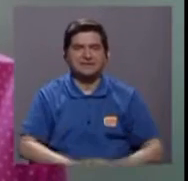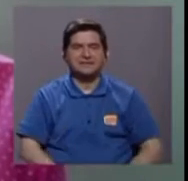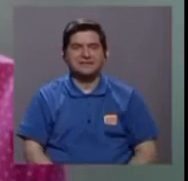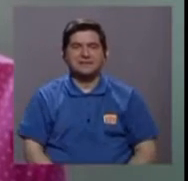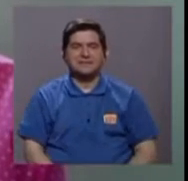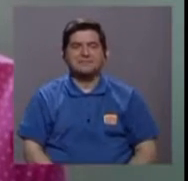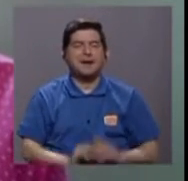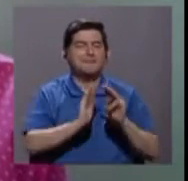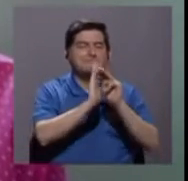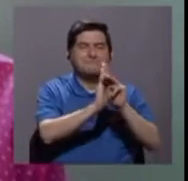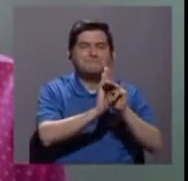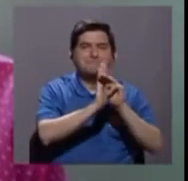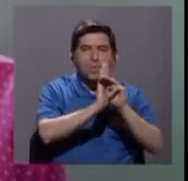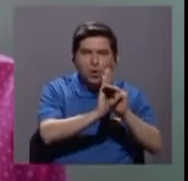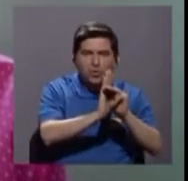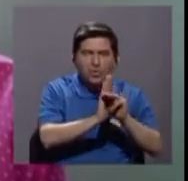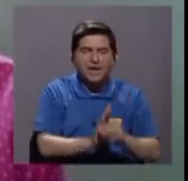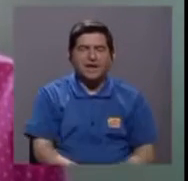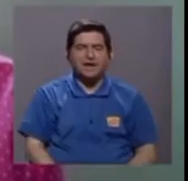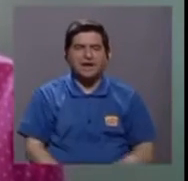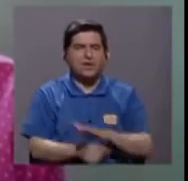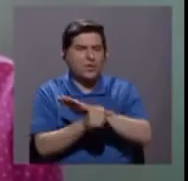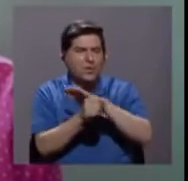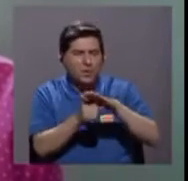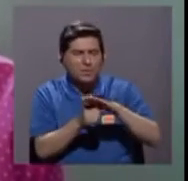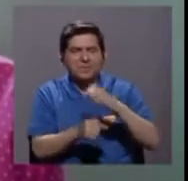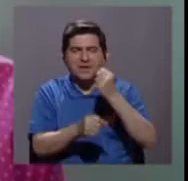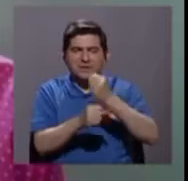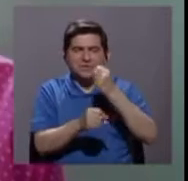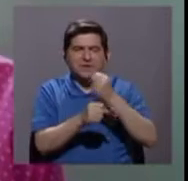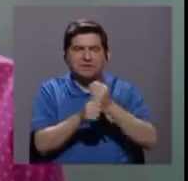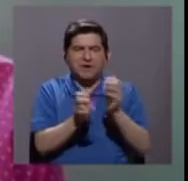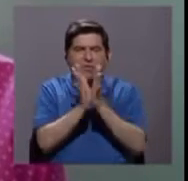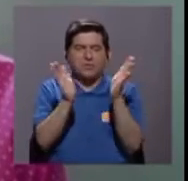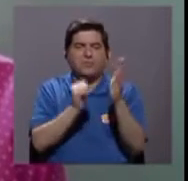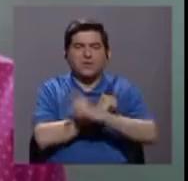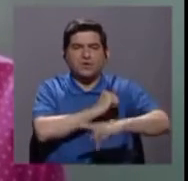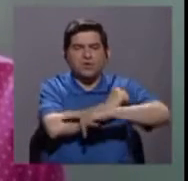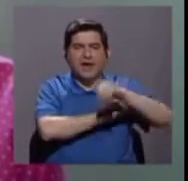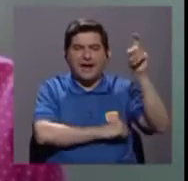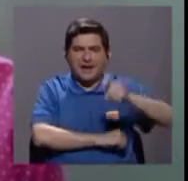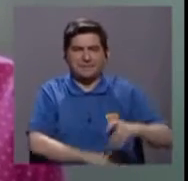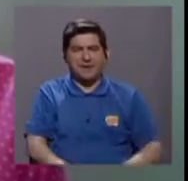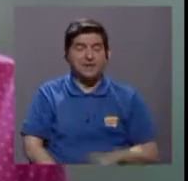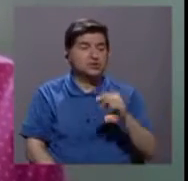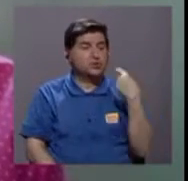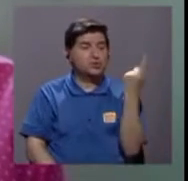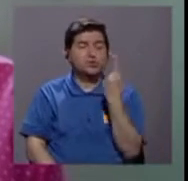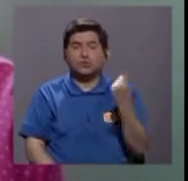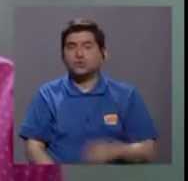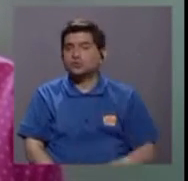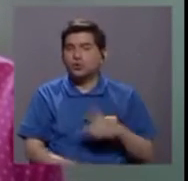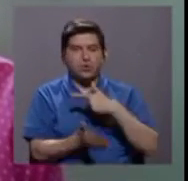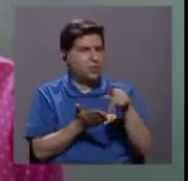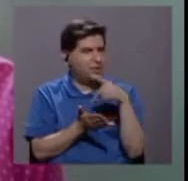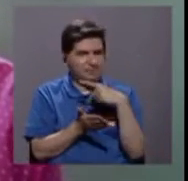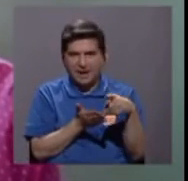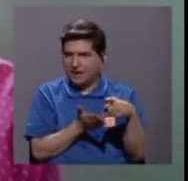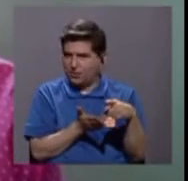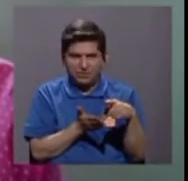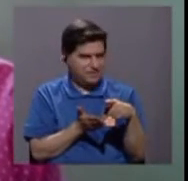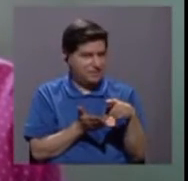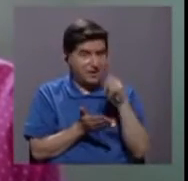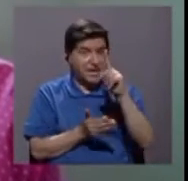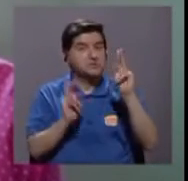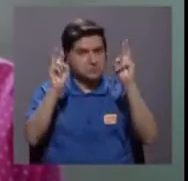del modelo integral de empleo público que requiere este país. No hablamos solo de las remuneraciones, ese